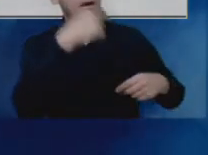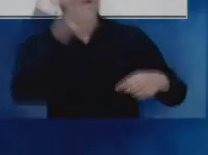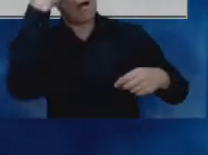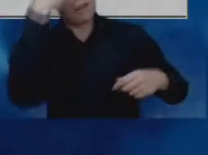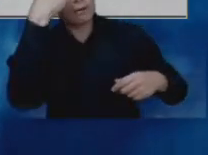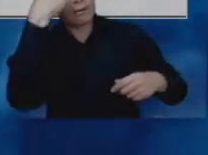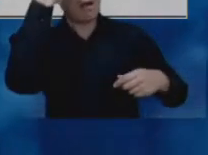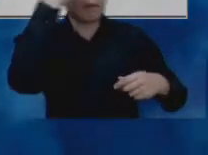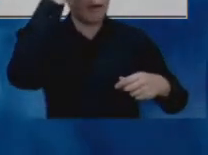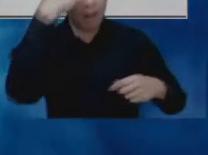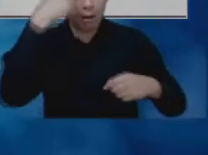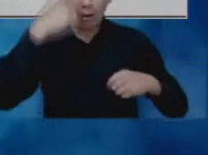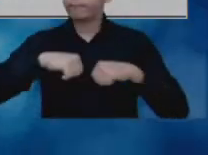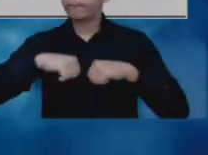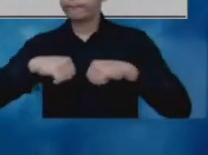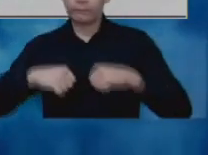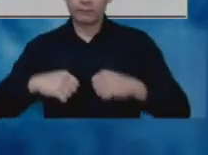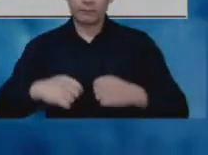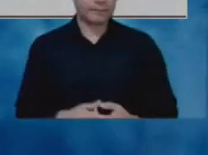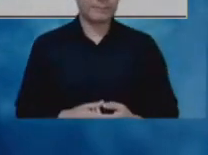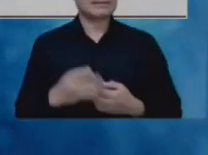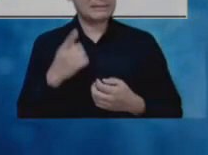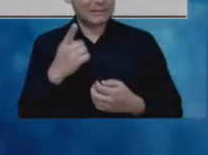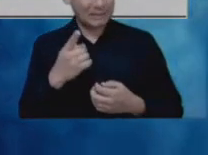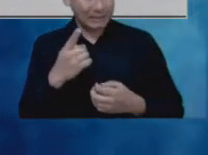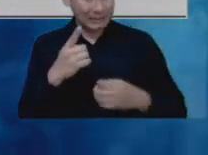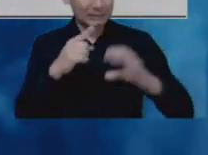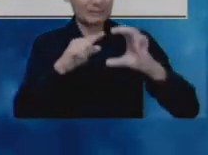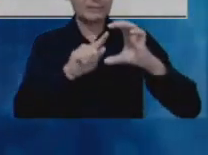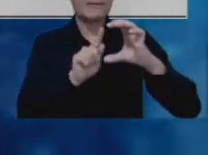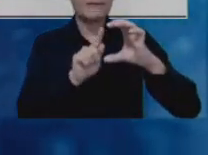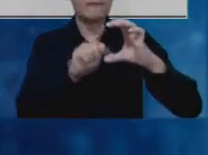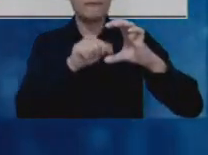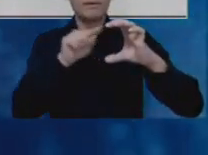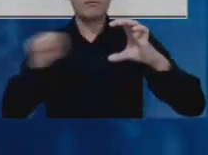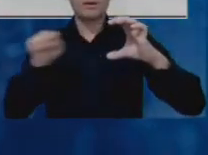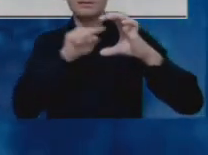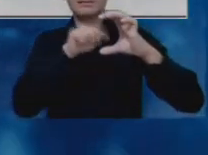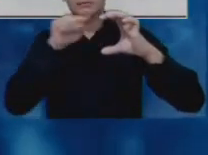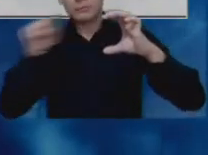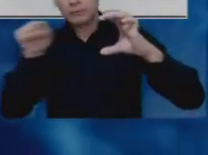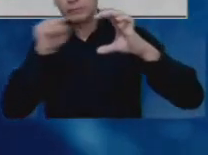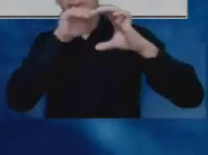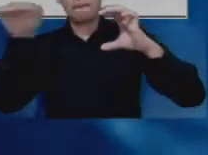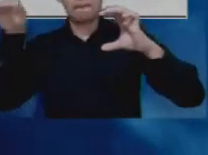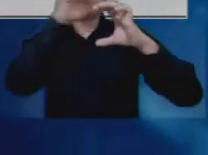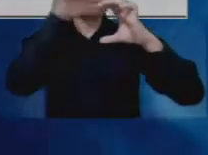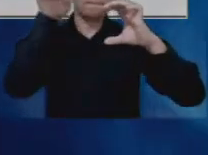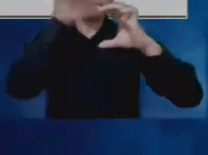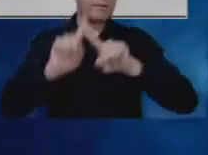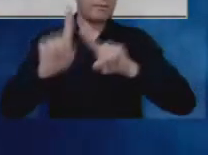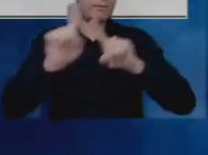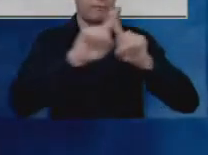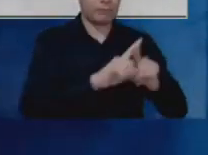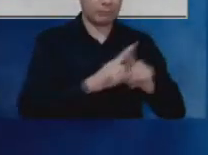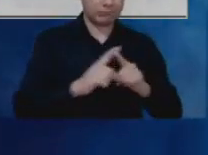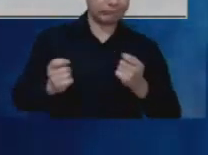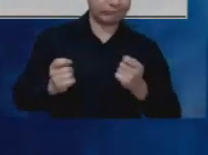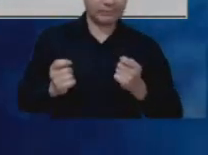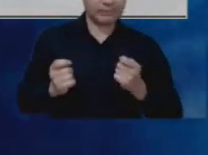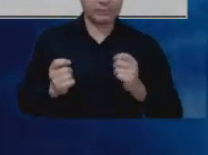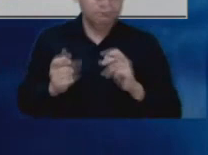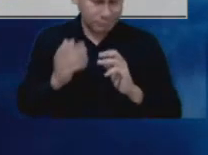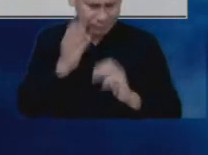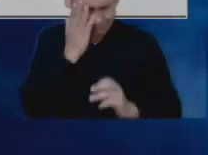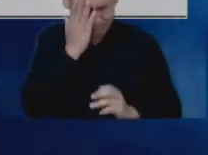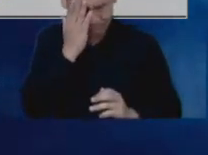de las frecuencias es algo que es para todo el mundo, diría yo, porque la política espectro